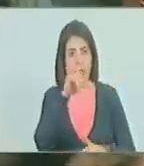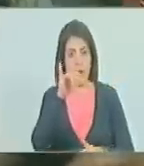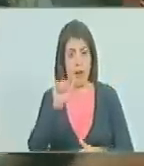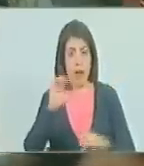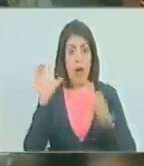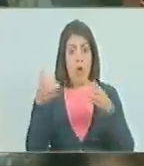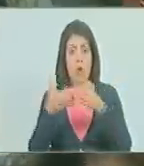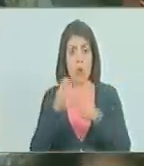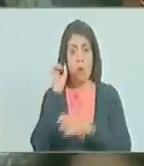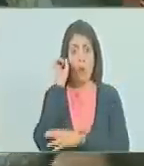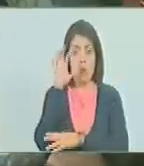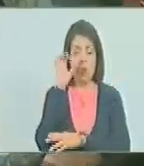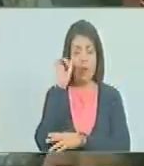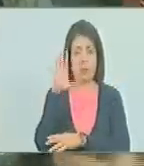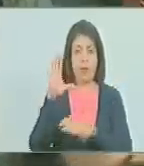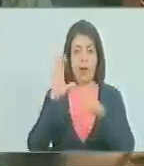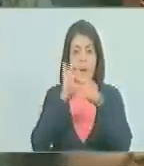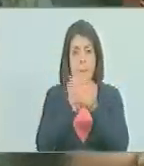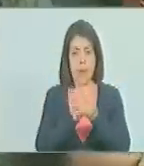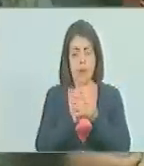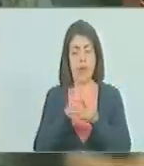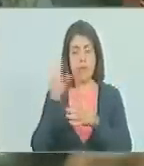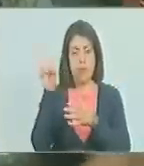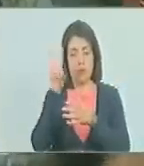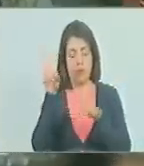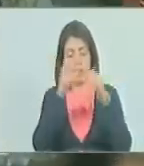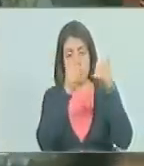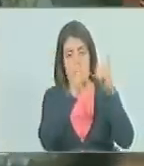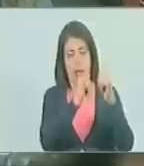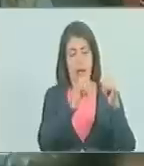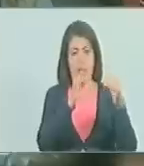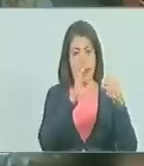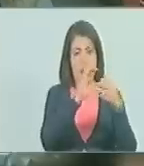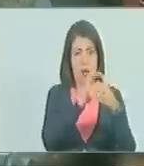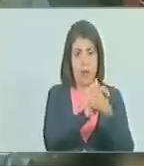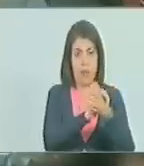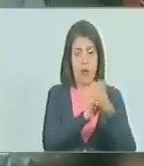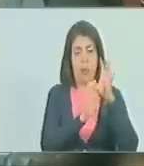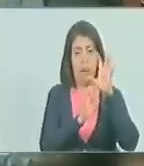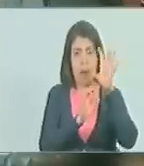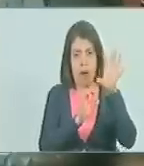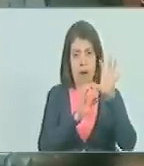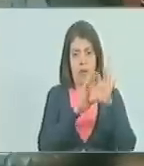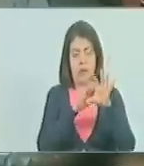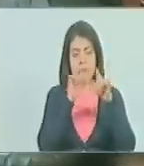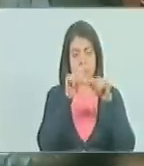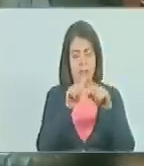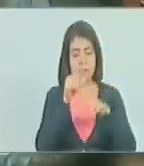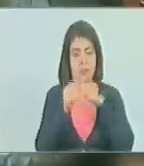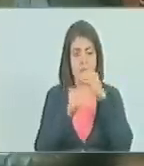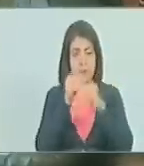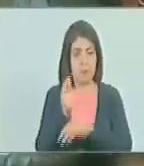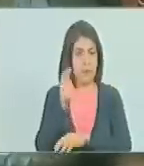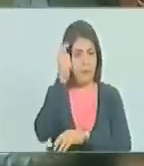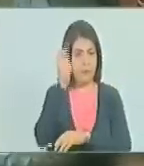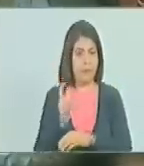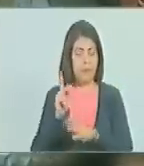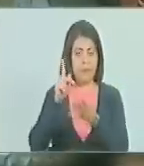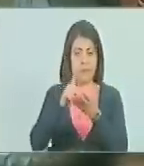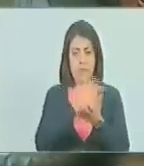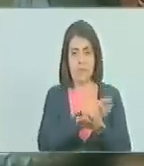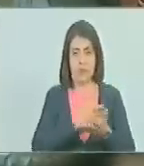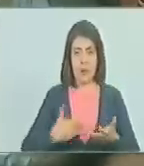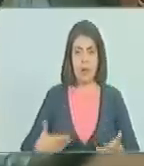grupo parlamentario de amistad Venezuela y Argelia. Esta instalación estuvo